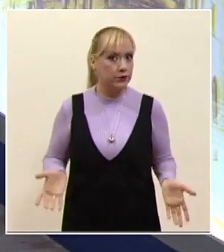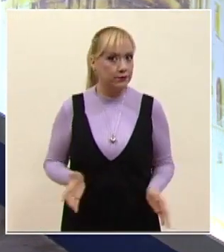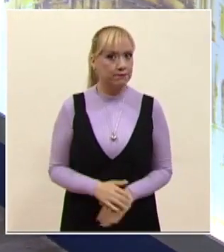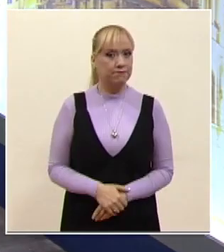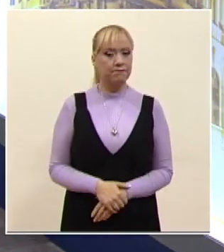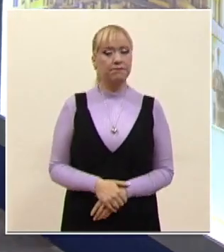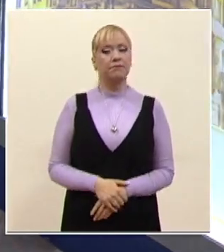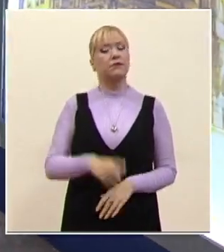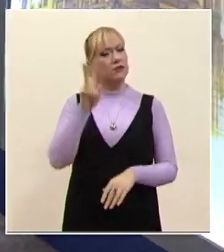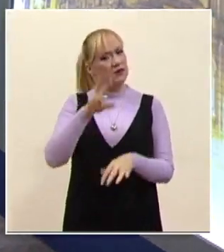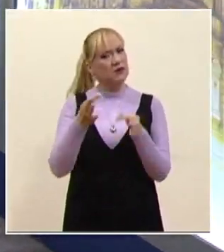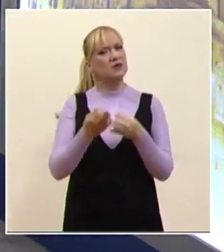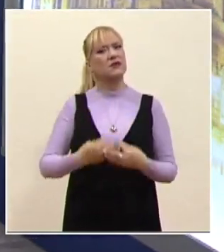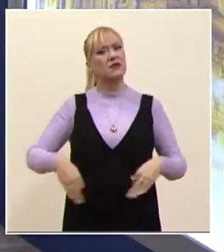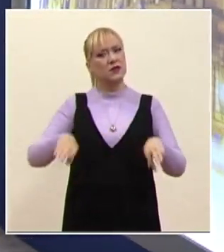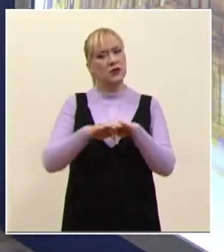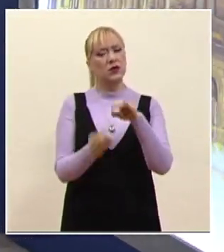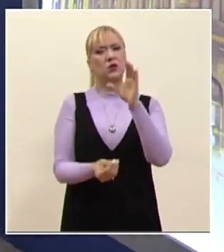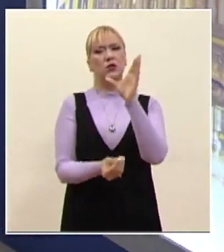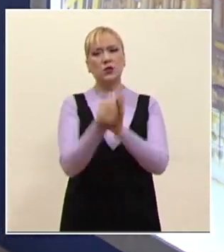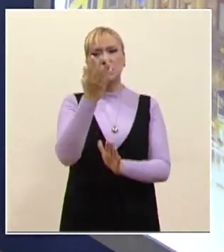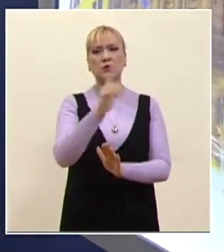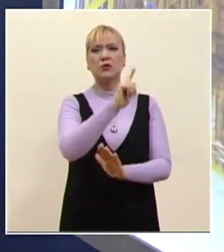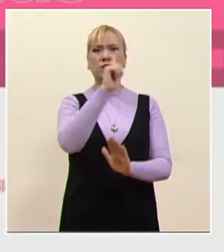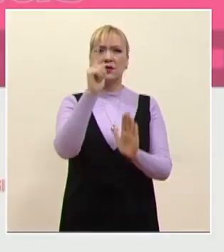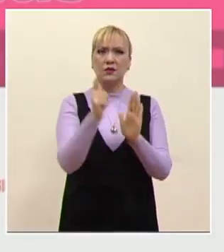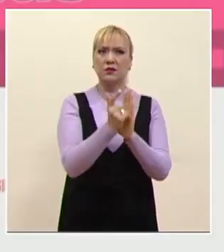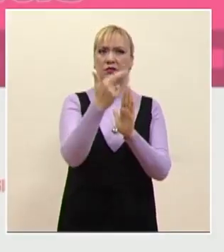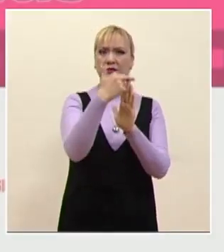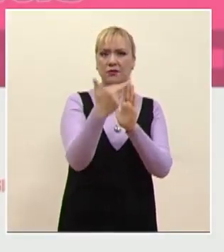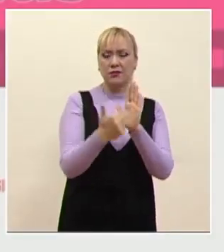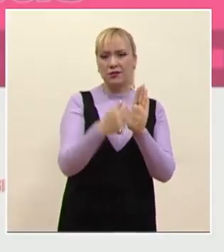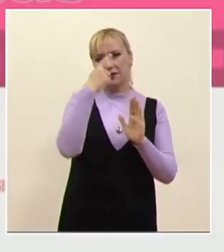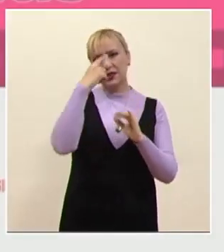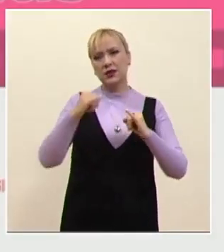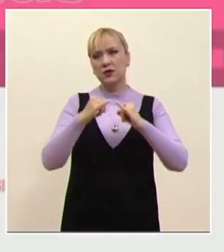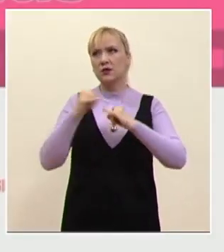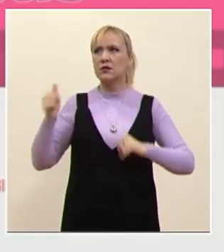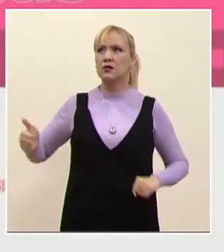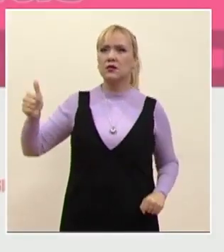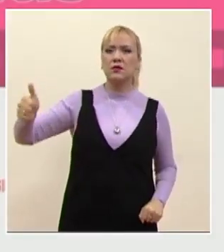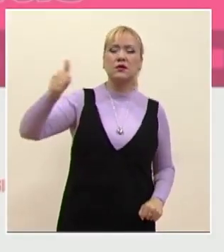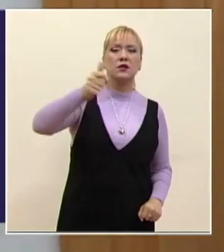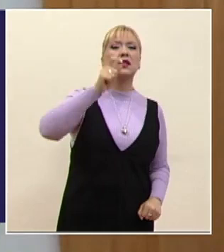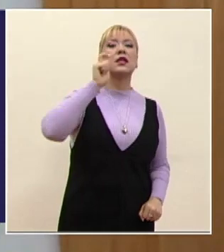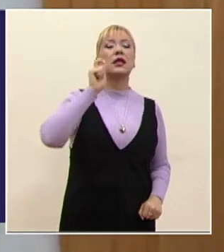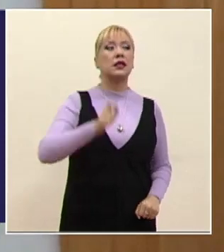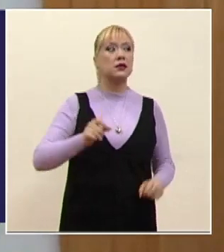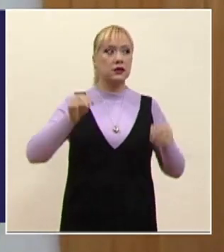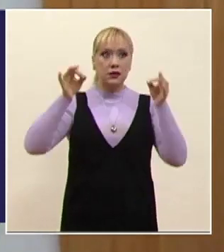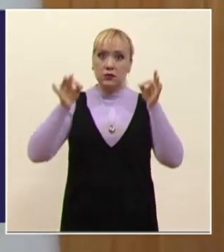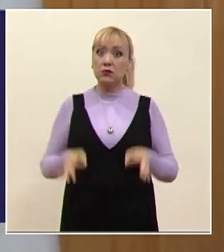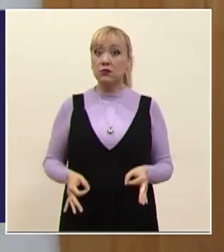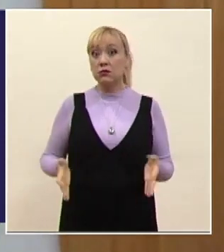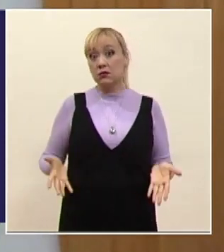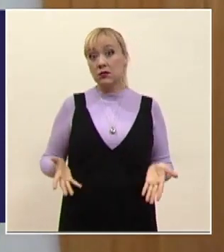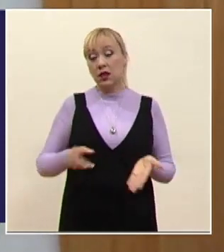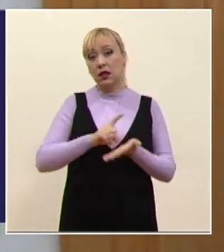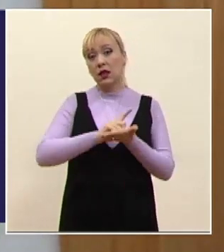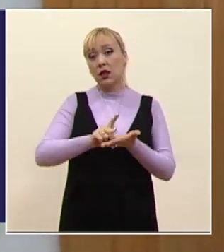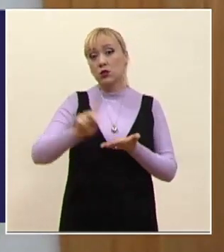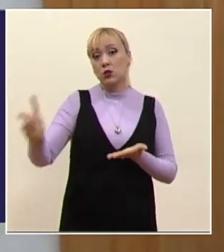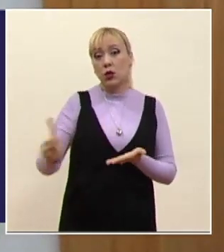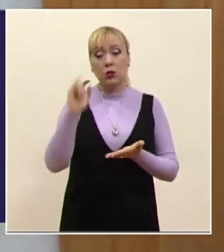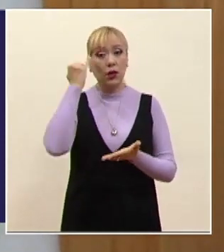Son indispensables nuevos marcos institucionales y jurídicos apropiados para la realización efectiva del derecho colectivo de los